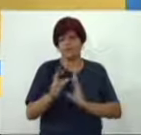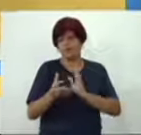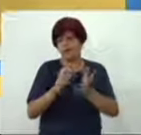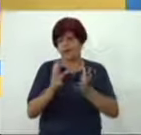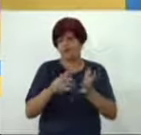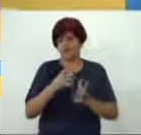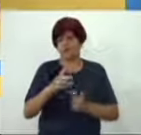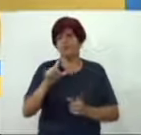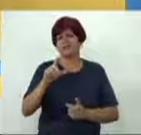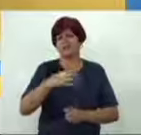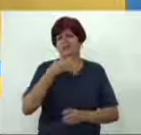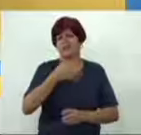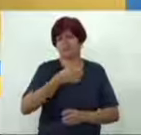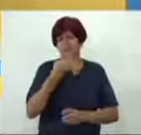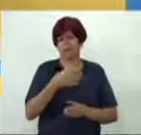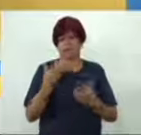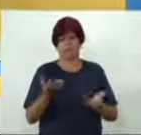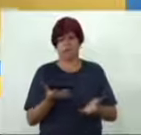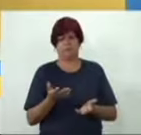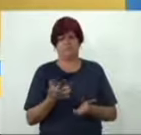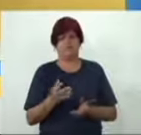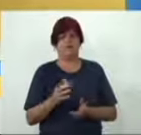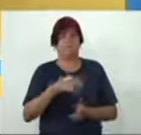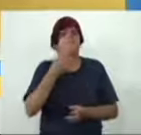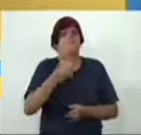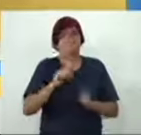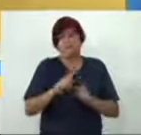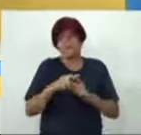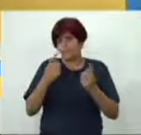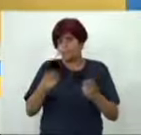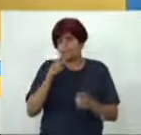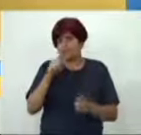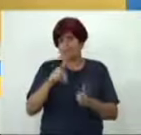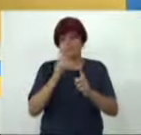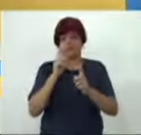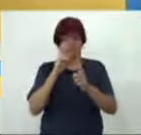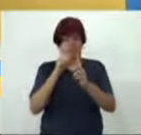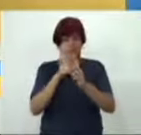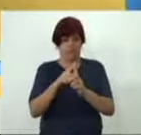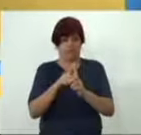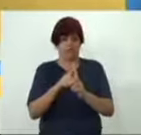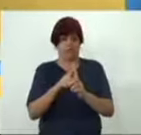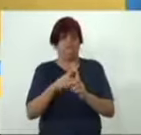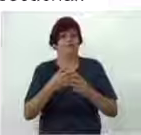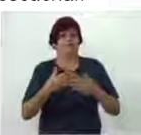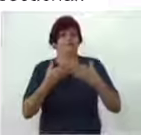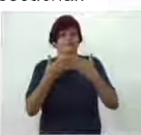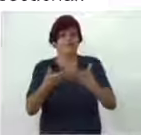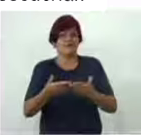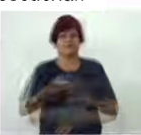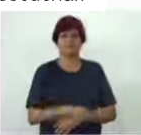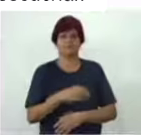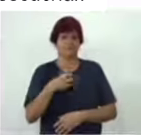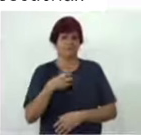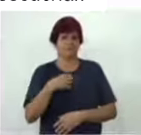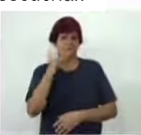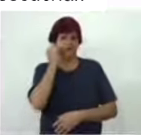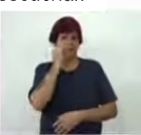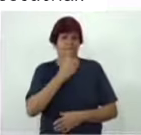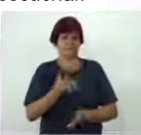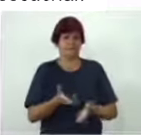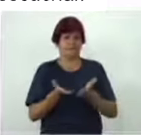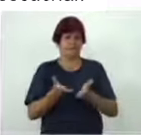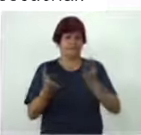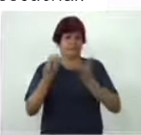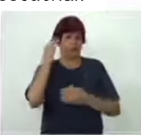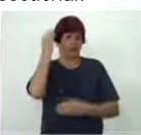y entonces explico por qué ese objetivo, pero dando argumentos. Tienen más